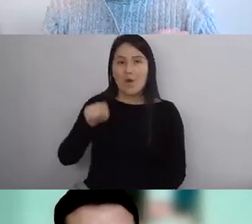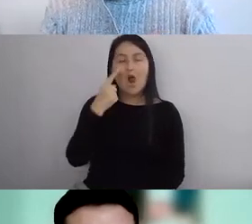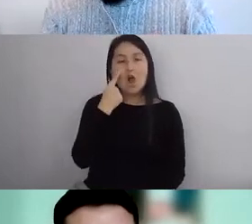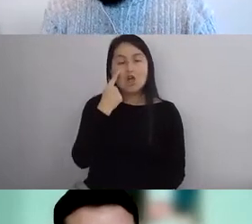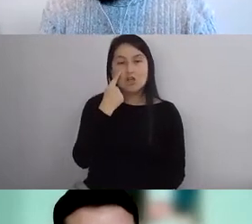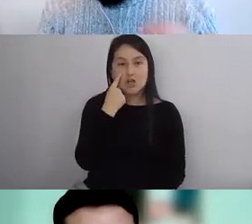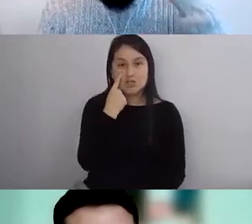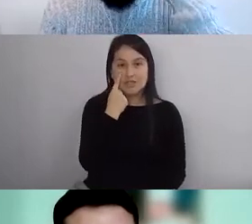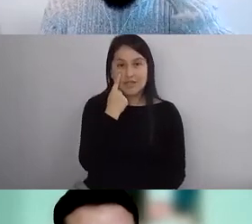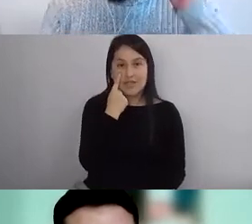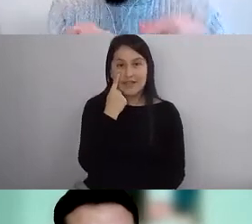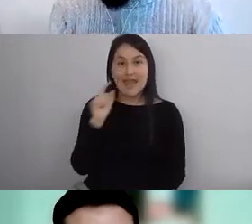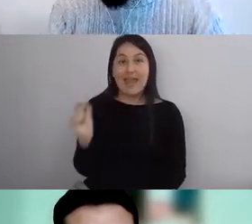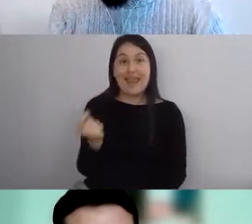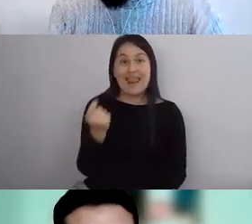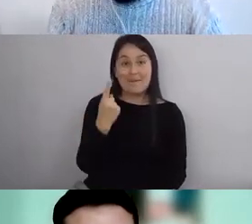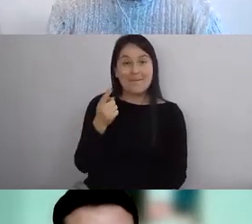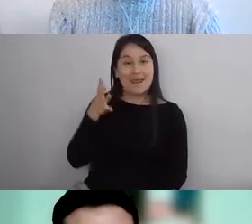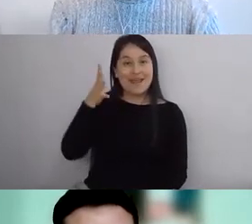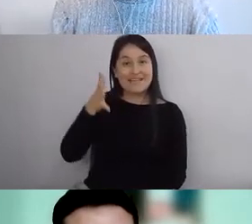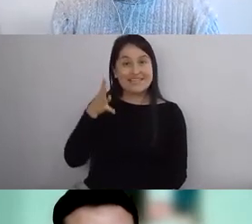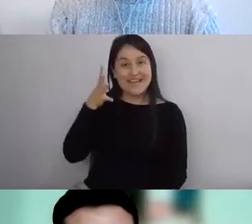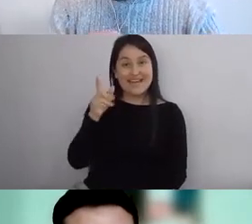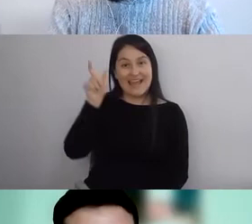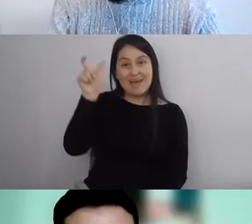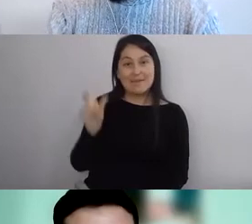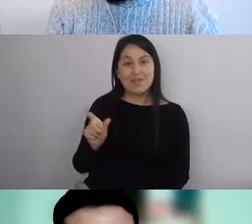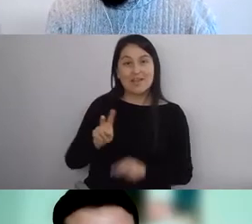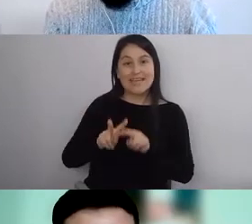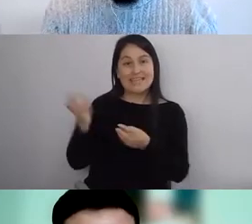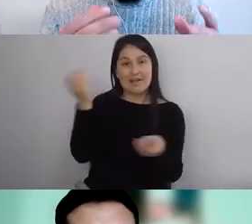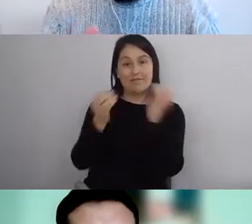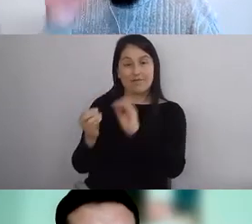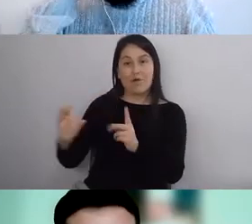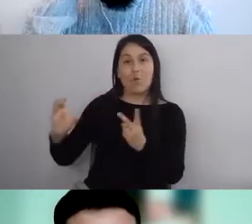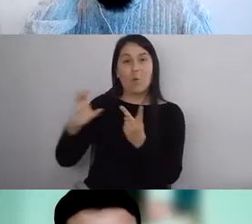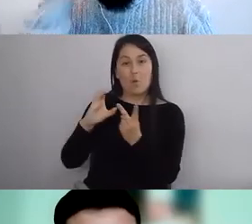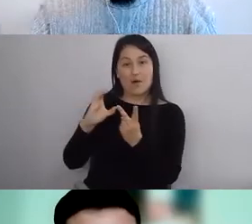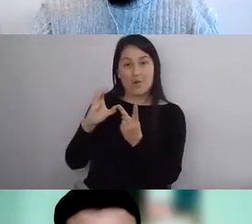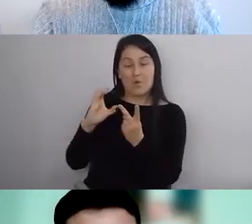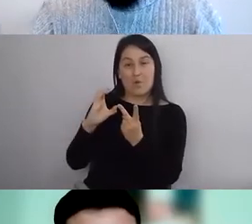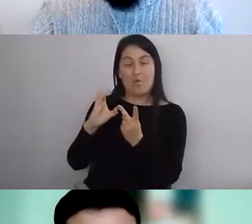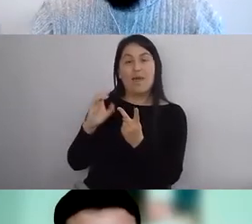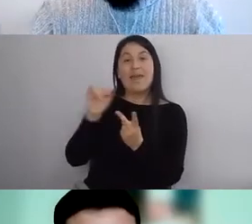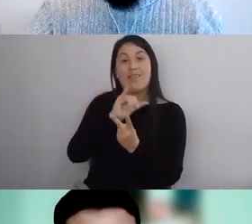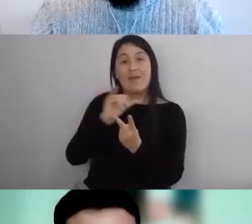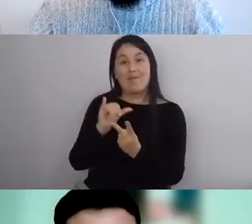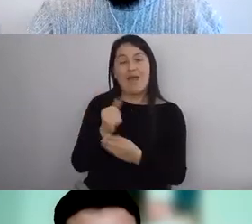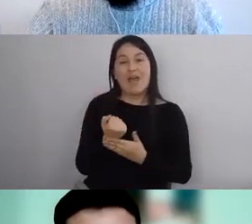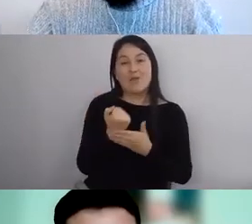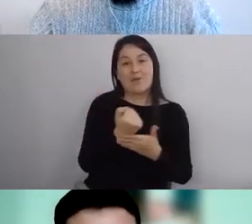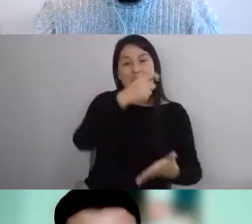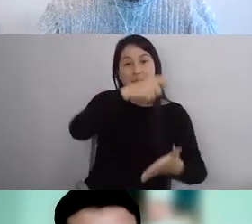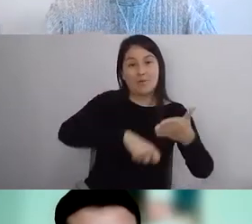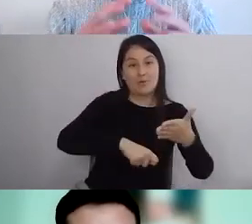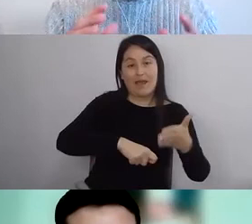Porque es. en la primera charla la armaron el currículum, en la segunda la ayudaron a postular y hoy día vamos a ver cómo Tamara en